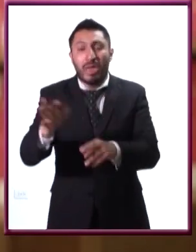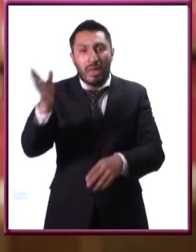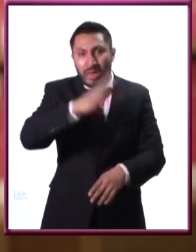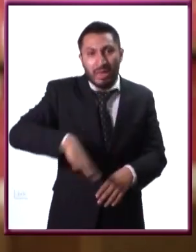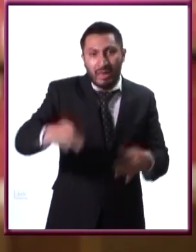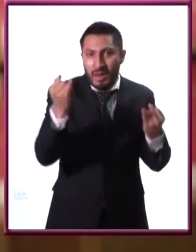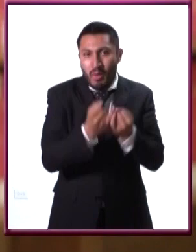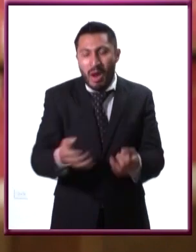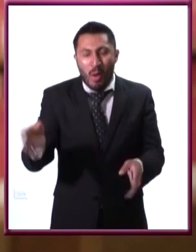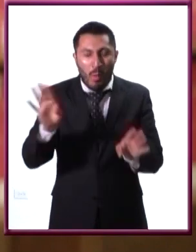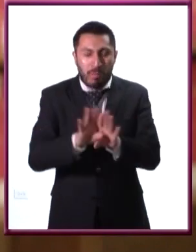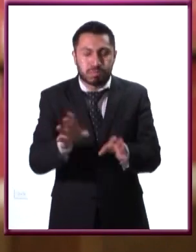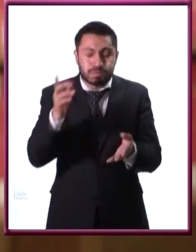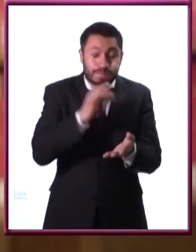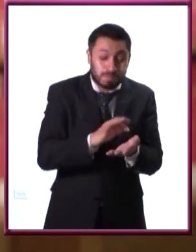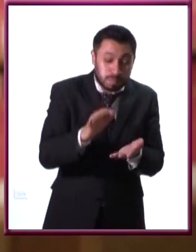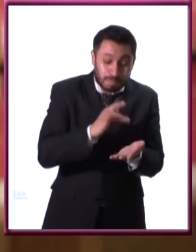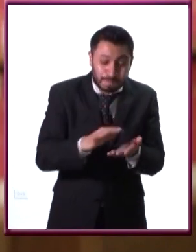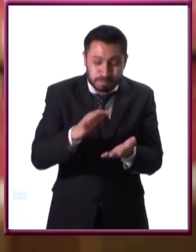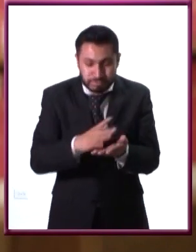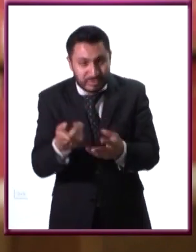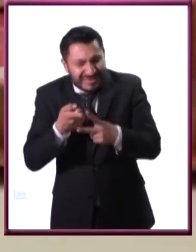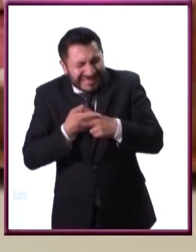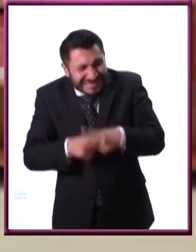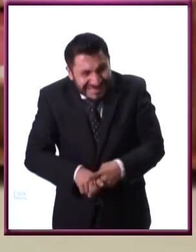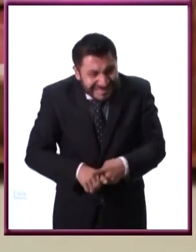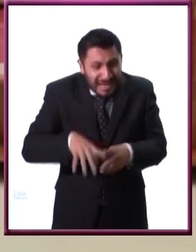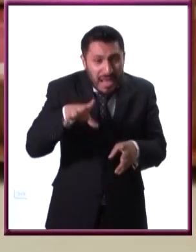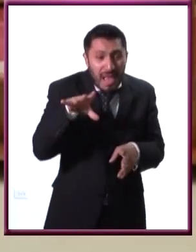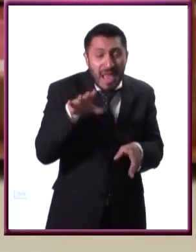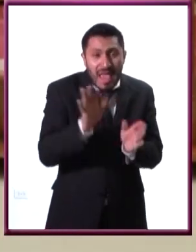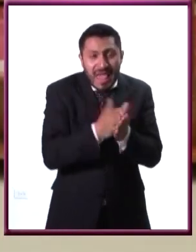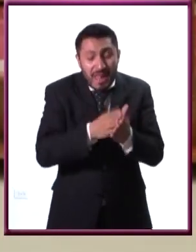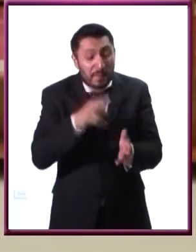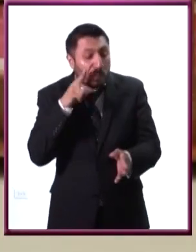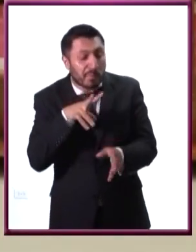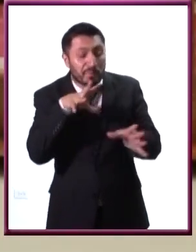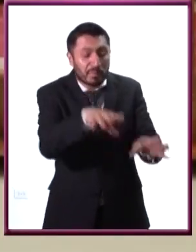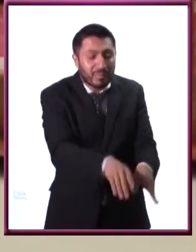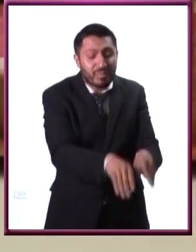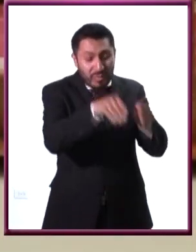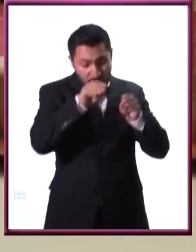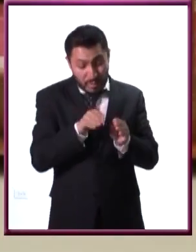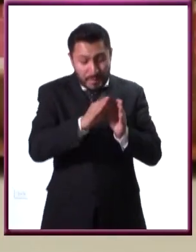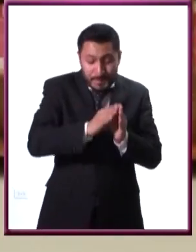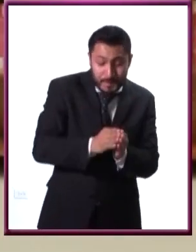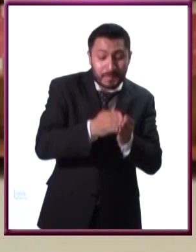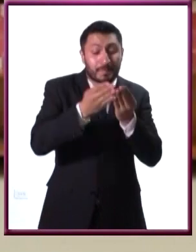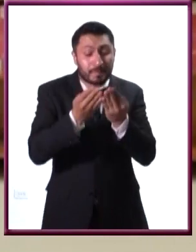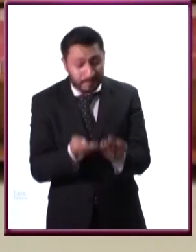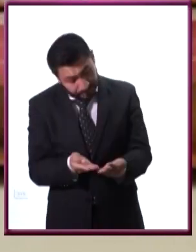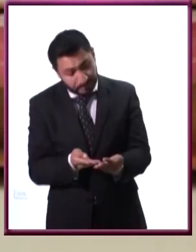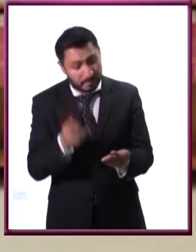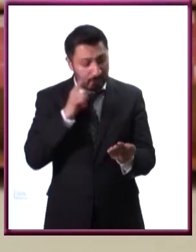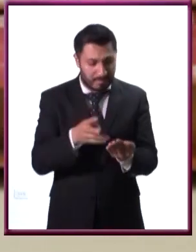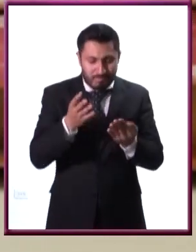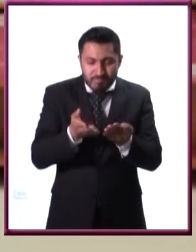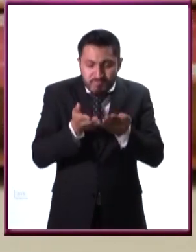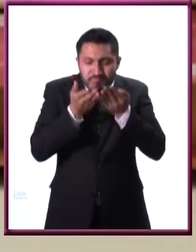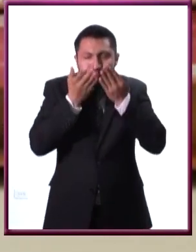de la lectura inicia con los primeros movimientos. Tomar un libro que nos interese, observarlo,